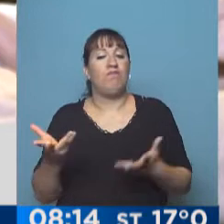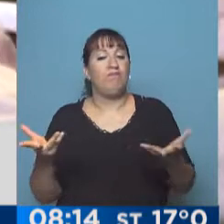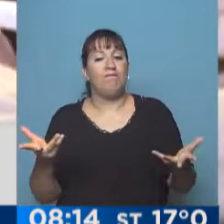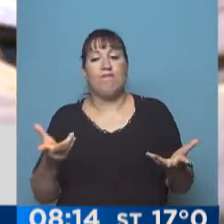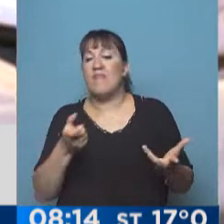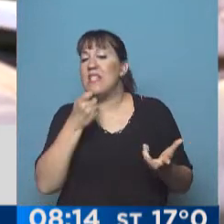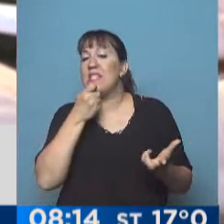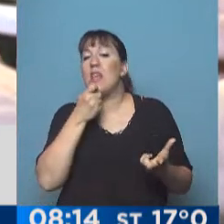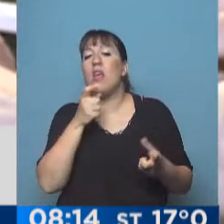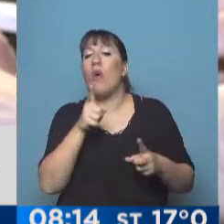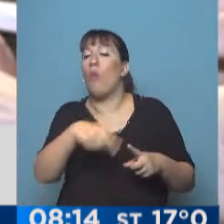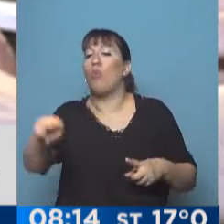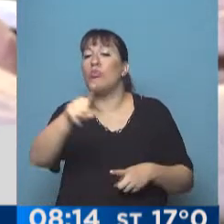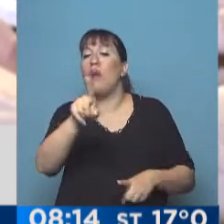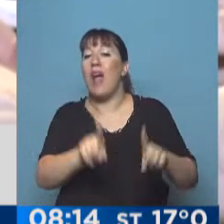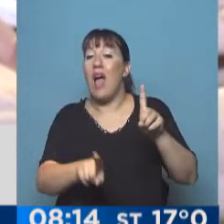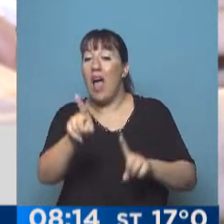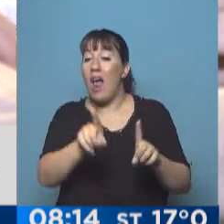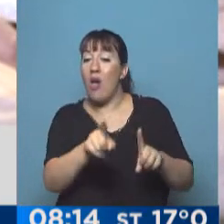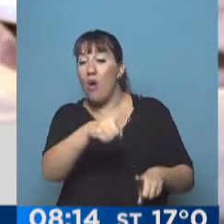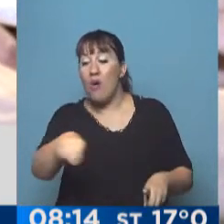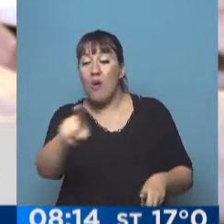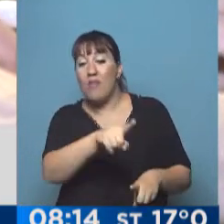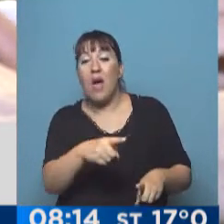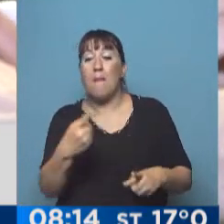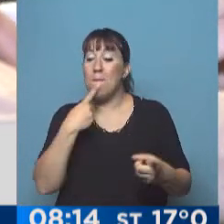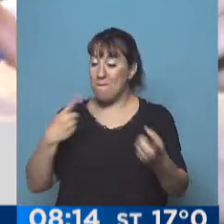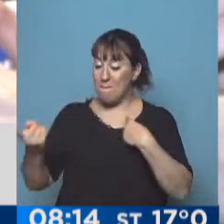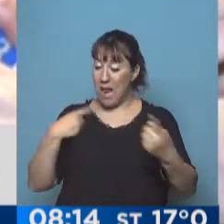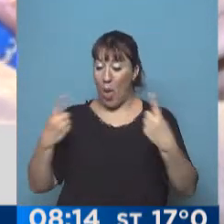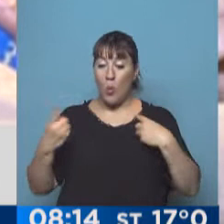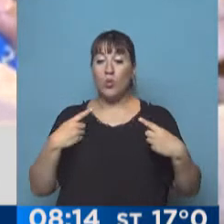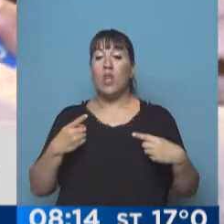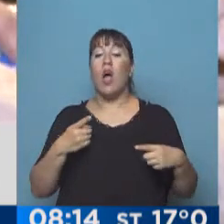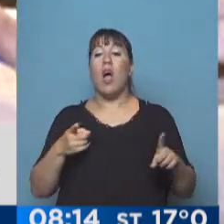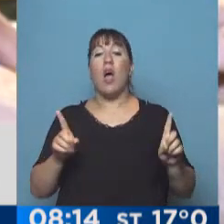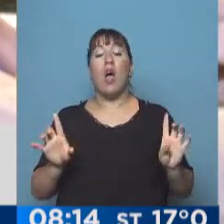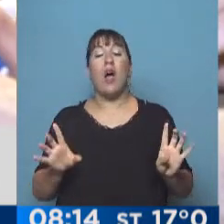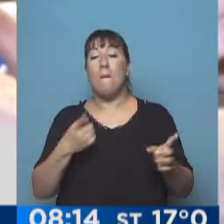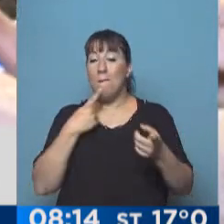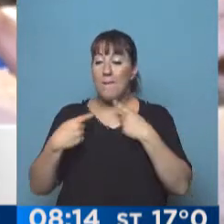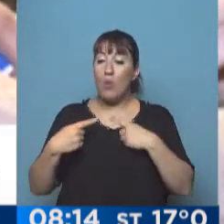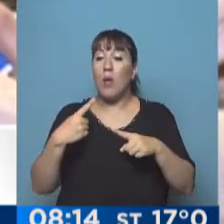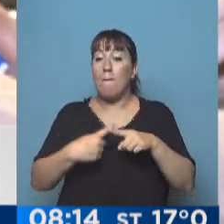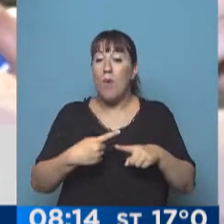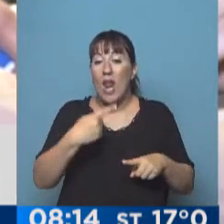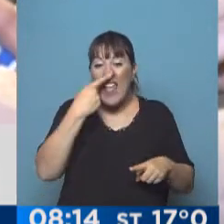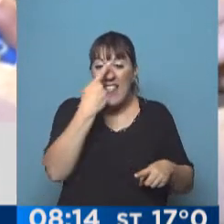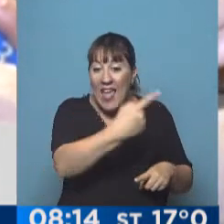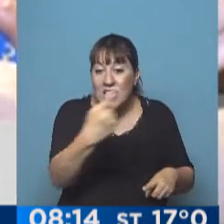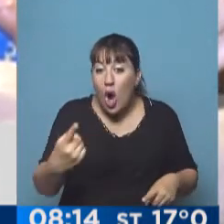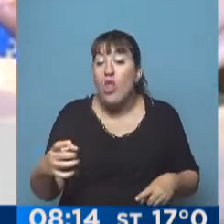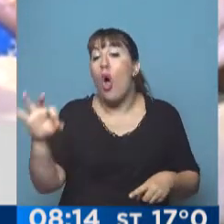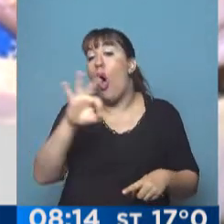si alguno de ustedes lo hacen esto que están haciendo estas preguntas que me están haciendo a mí lo hacen antes por interés personal o por interés